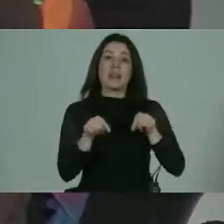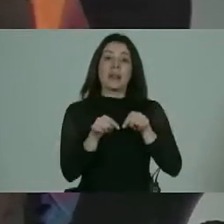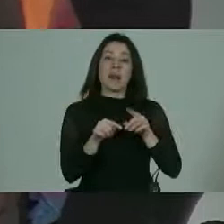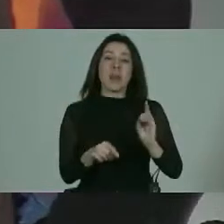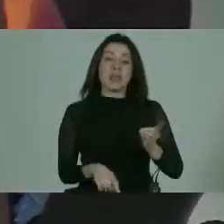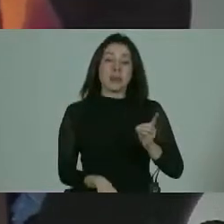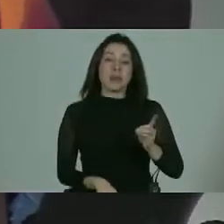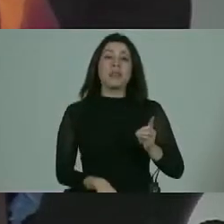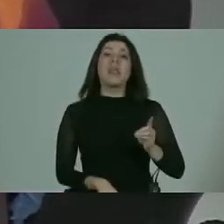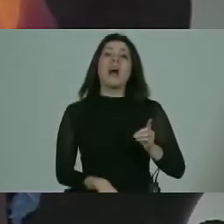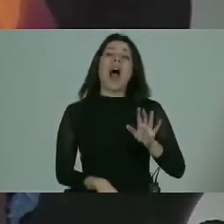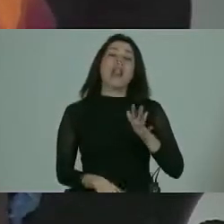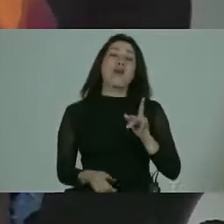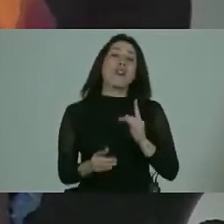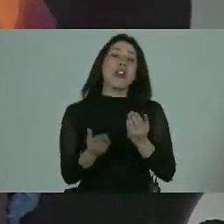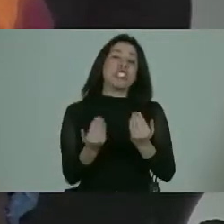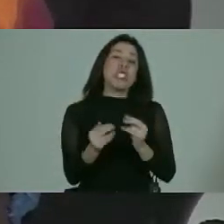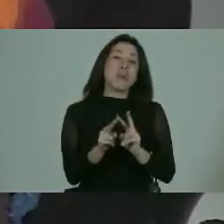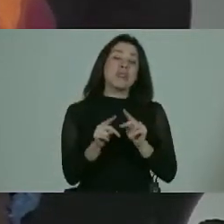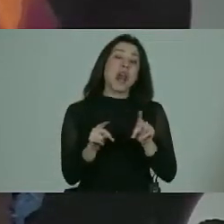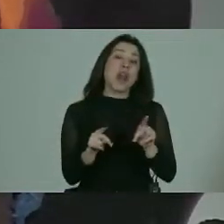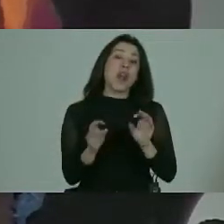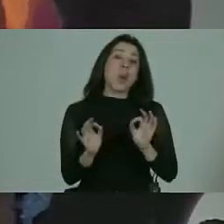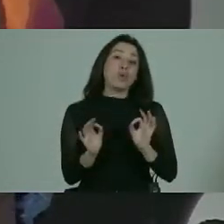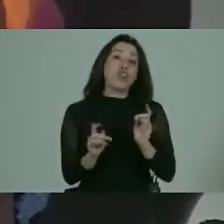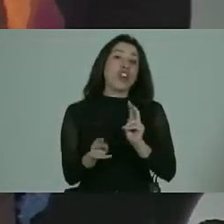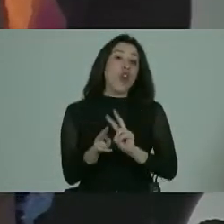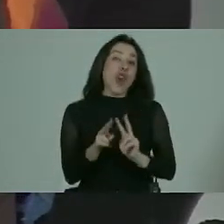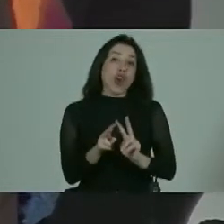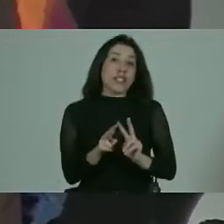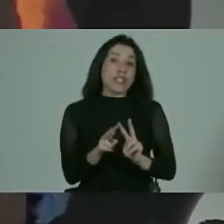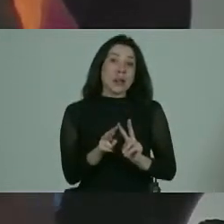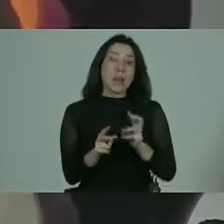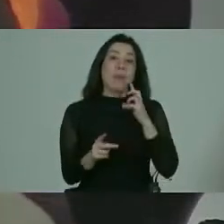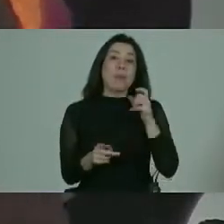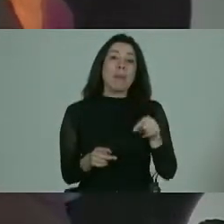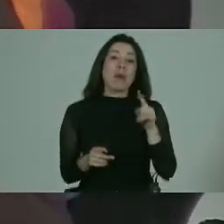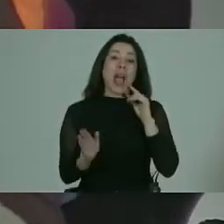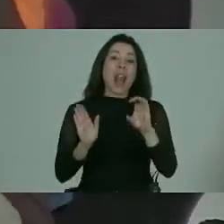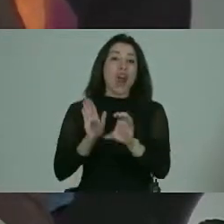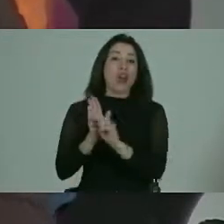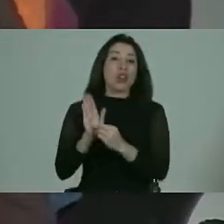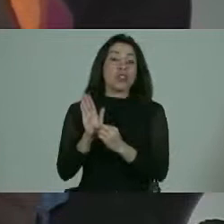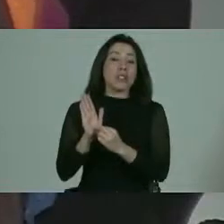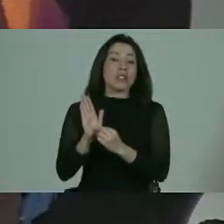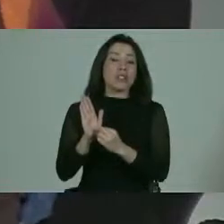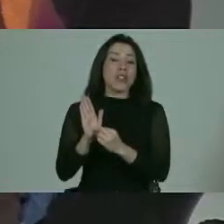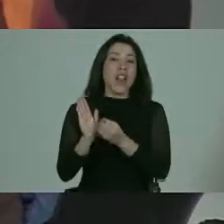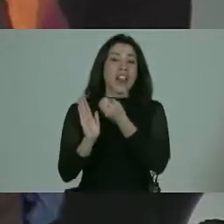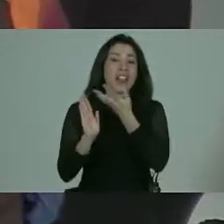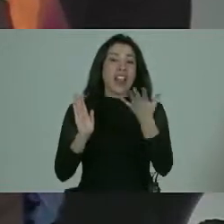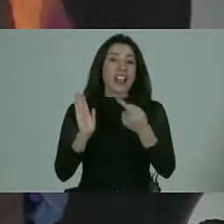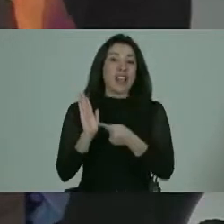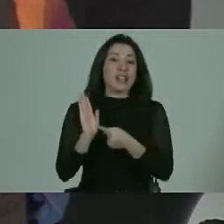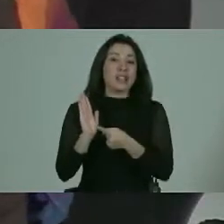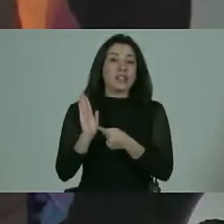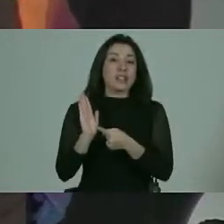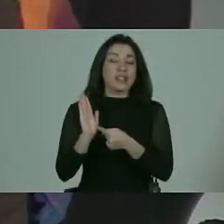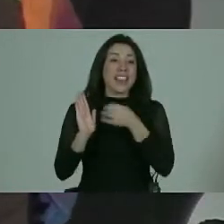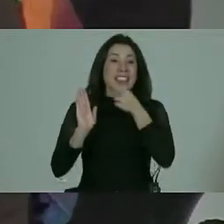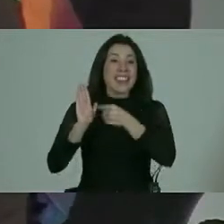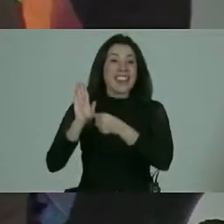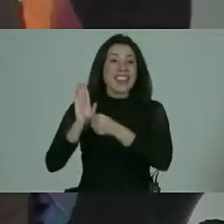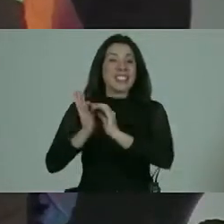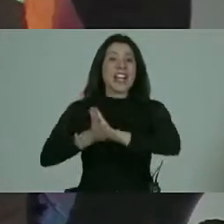tal vez no deberíamos haber necesitado ser eso lo lógico sería que no lo hubieran mover esto porque tenemos la constitución digamos la construcción